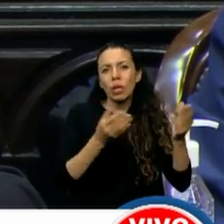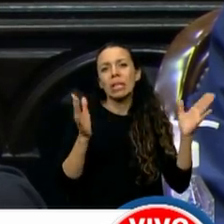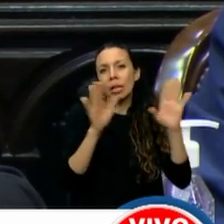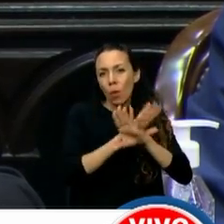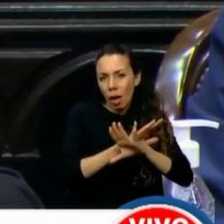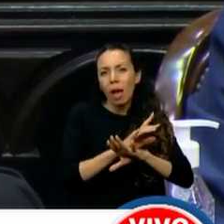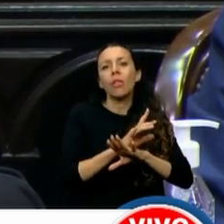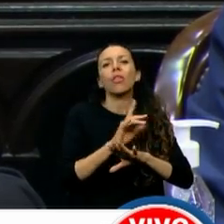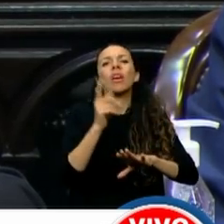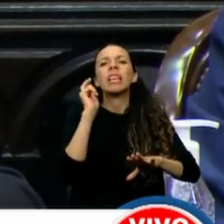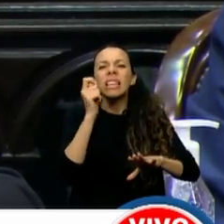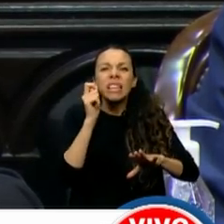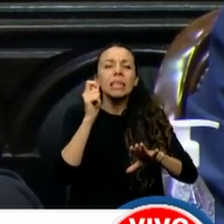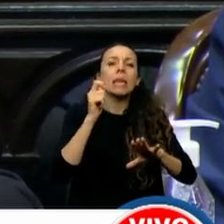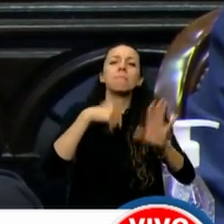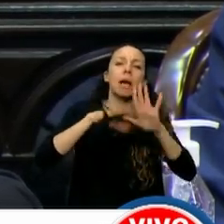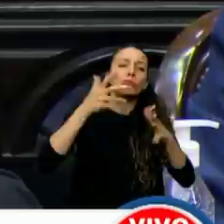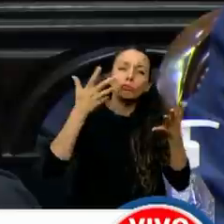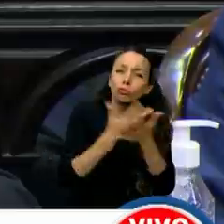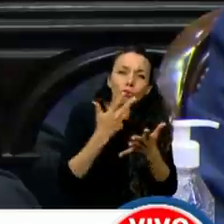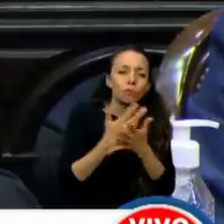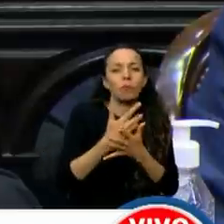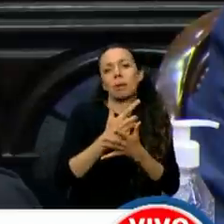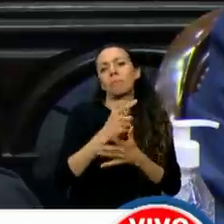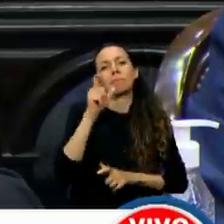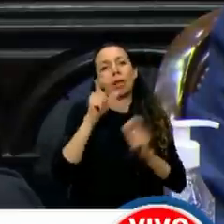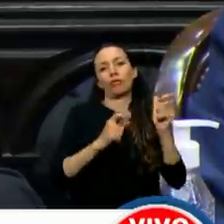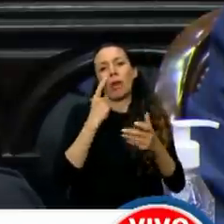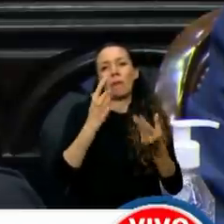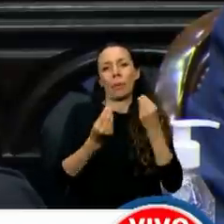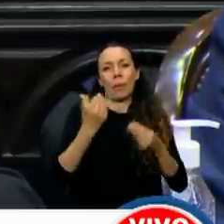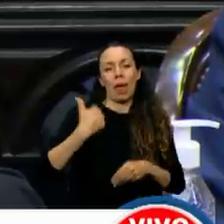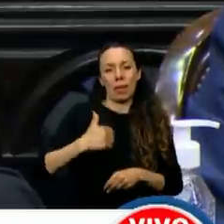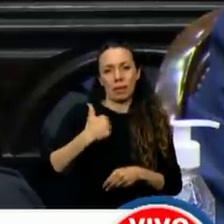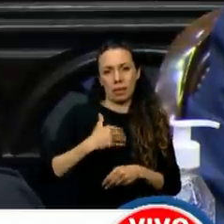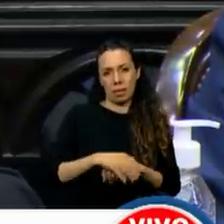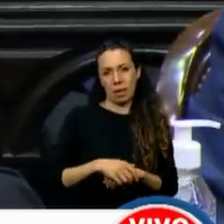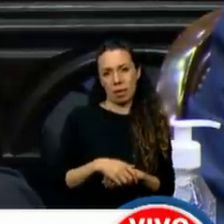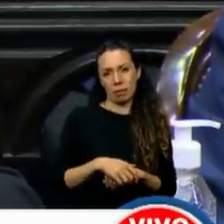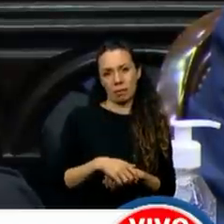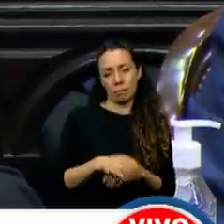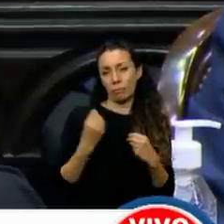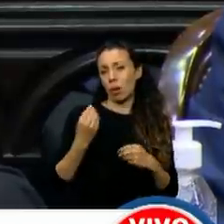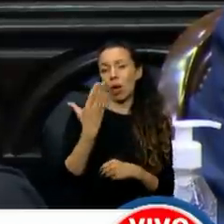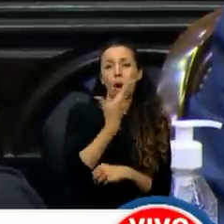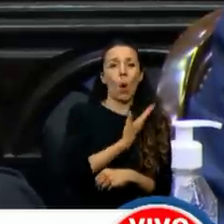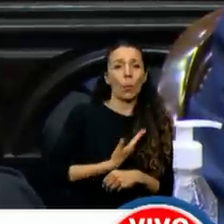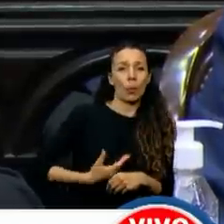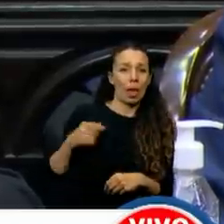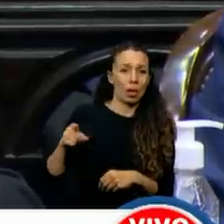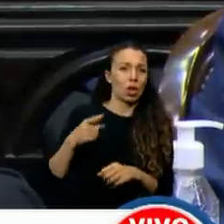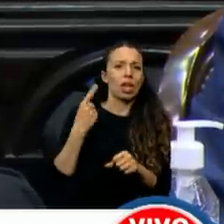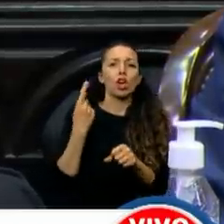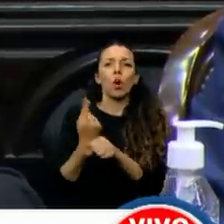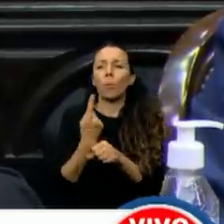caro los argentinos y argentinas la incapacidad de un gobierno de conducir un